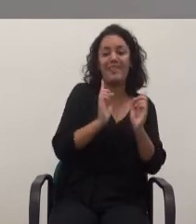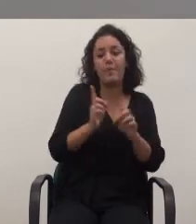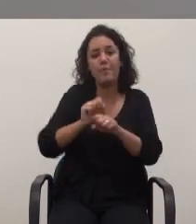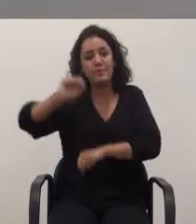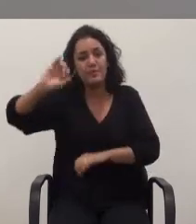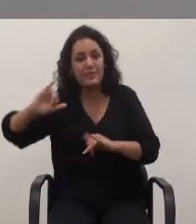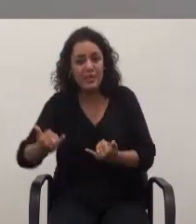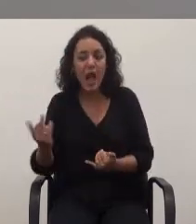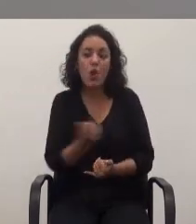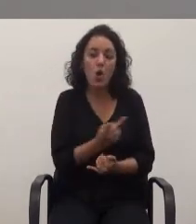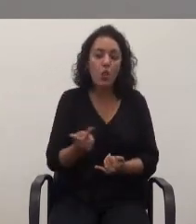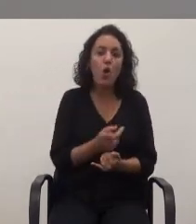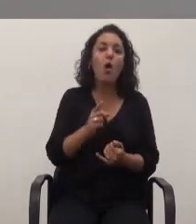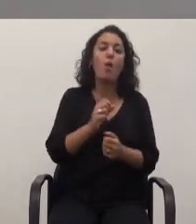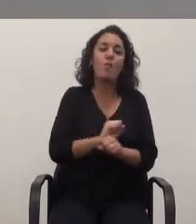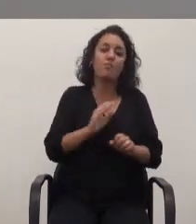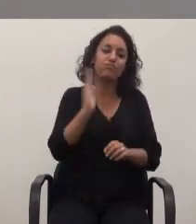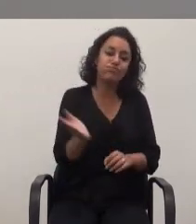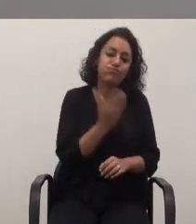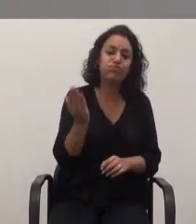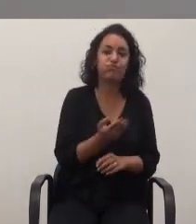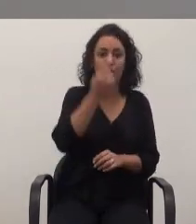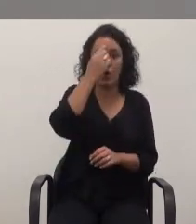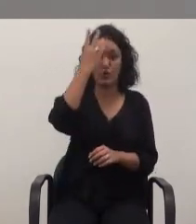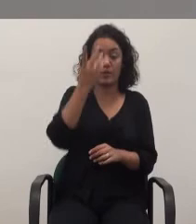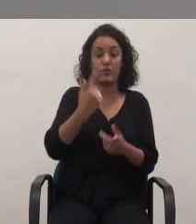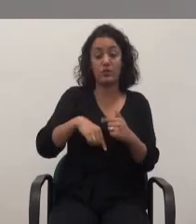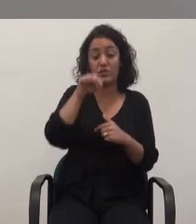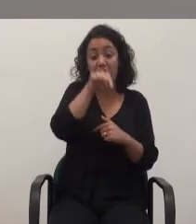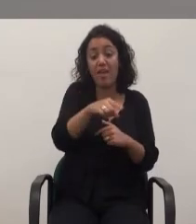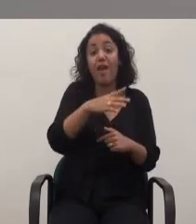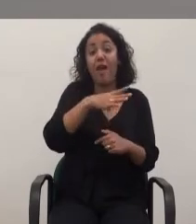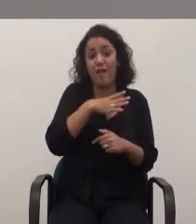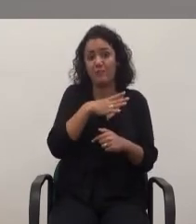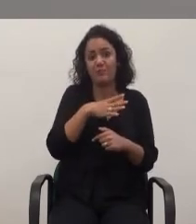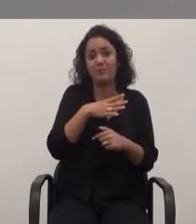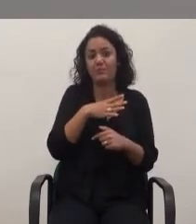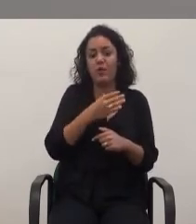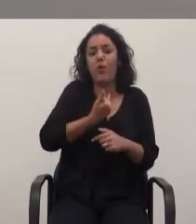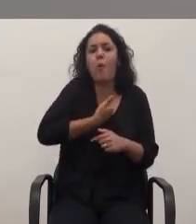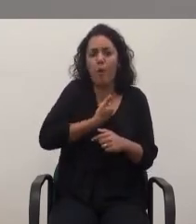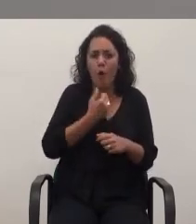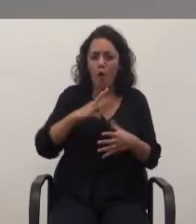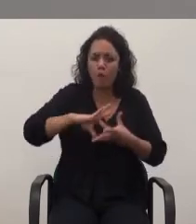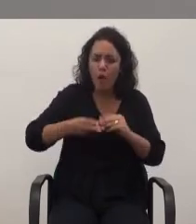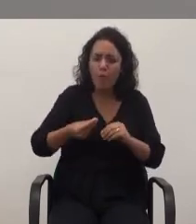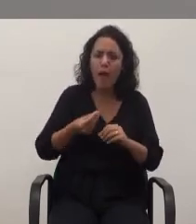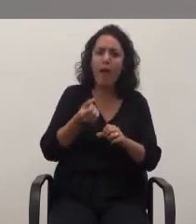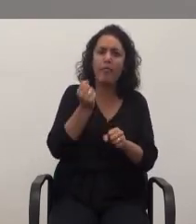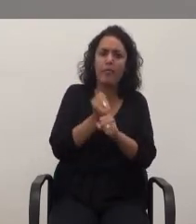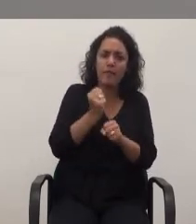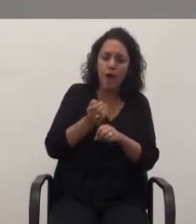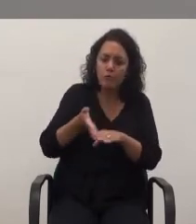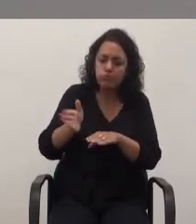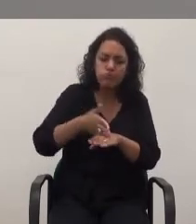conocimiento. Evidentemente ahí hay unas cuantas líneas de acción que después también la idea es que esto quede disponible, que